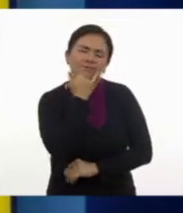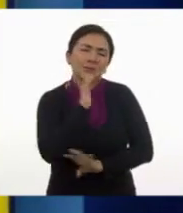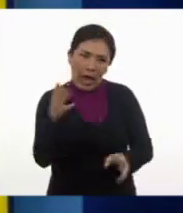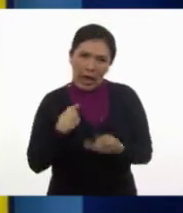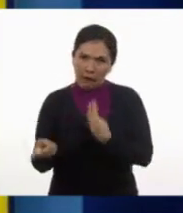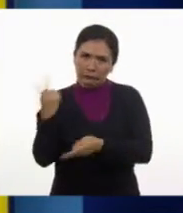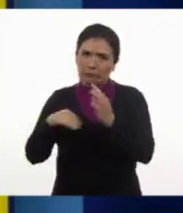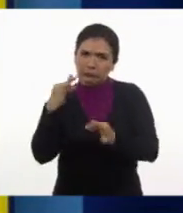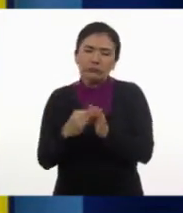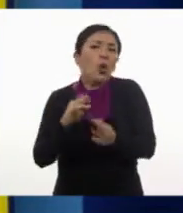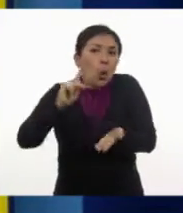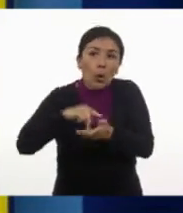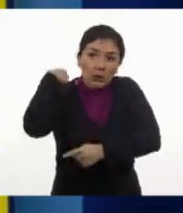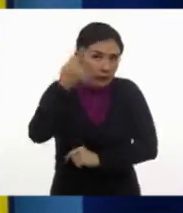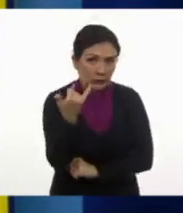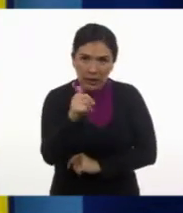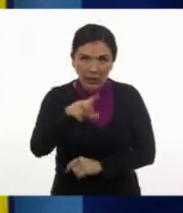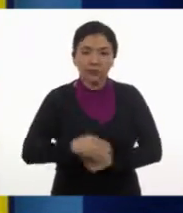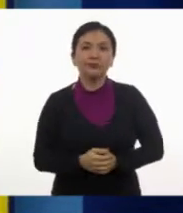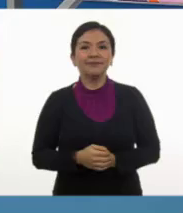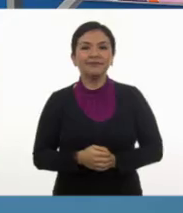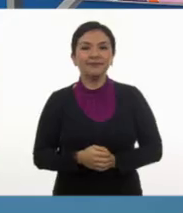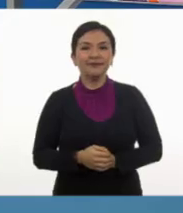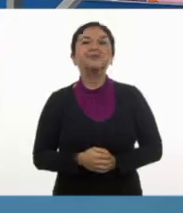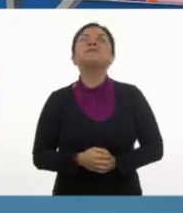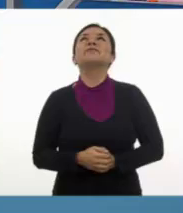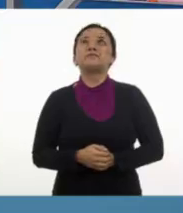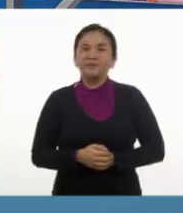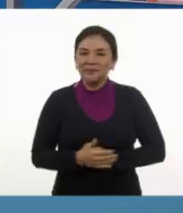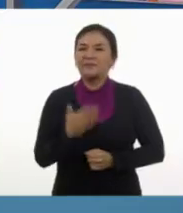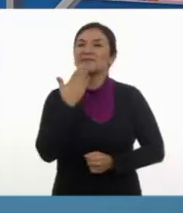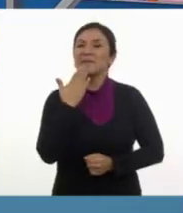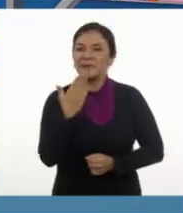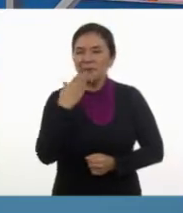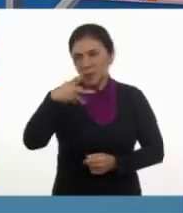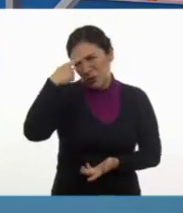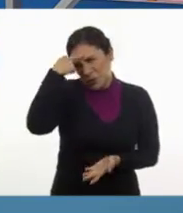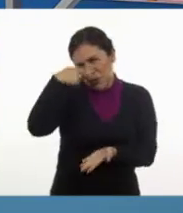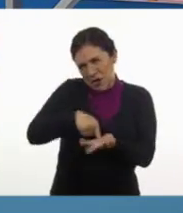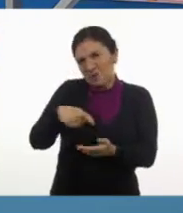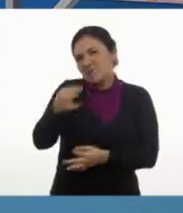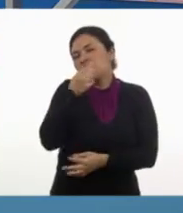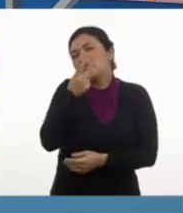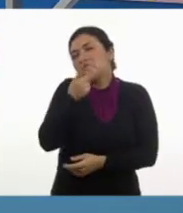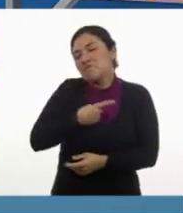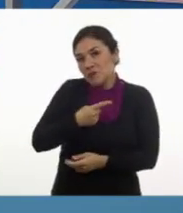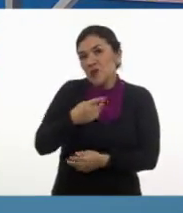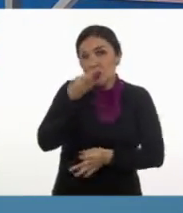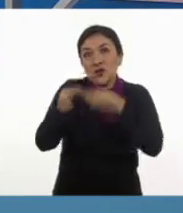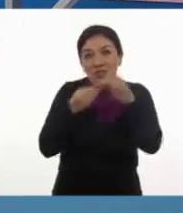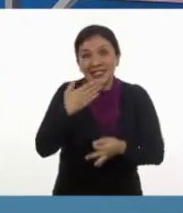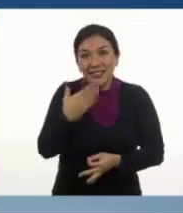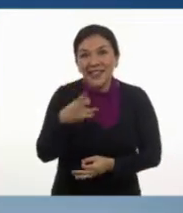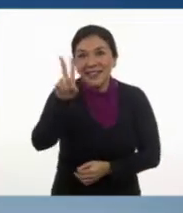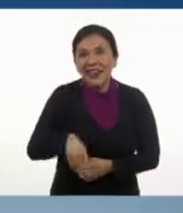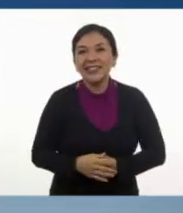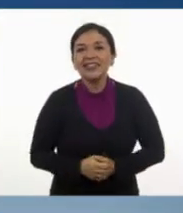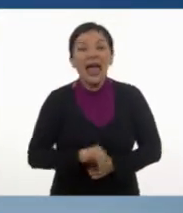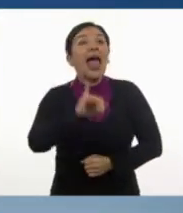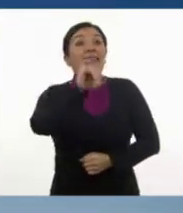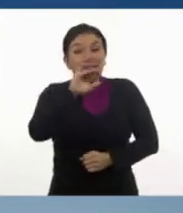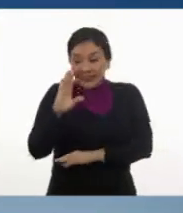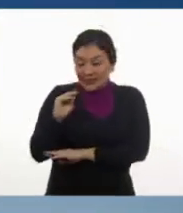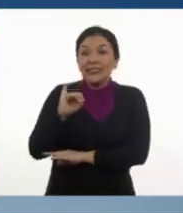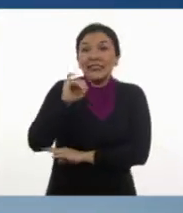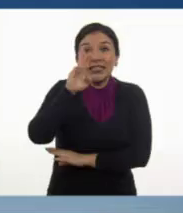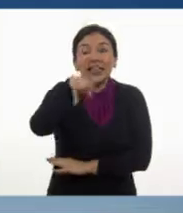perdón, perdón, perdón, perdón, no vuelvo a pasar. Ah, bueno, pero creo que me tienes buenas noticias, ¿verdad, Tom? Sí, sí,